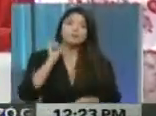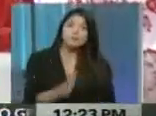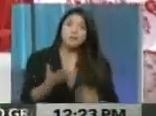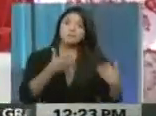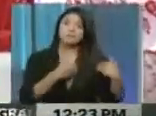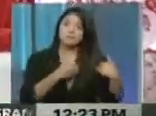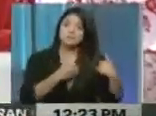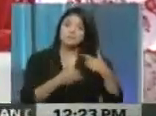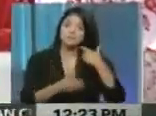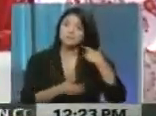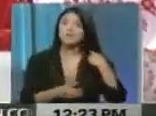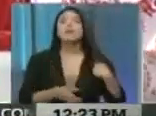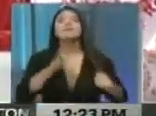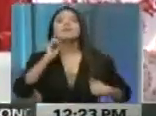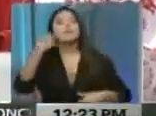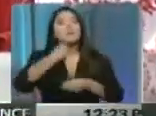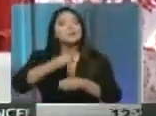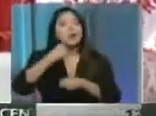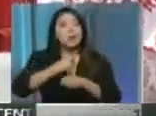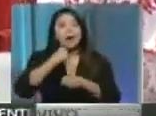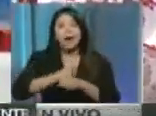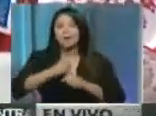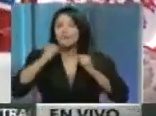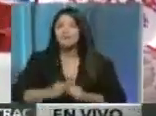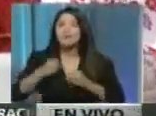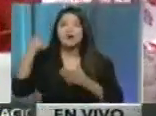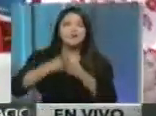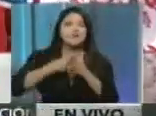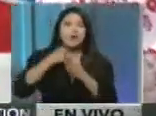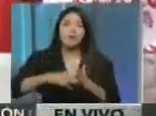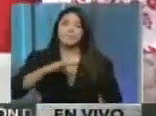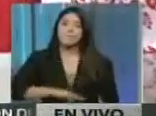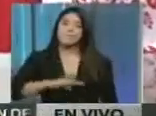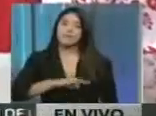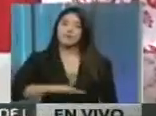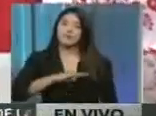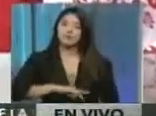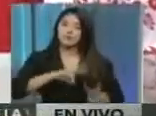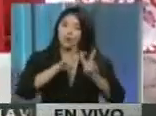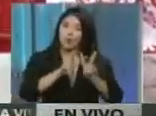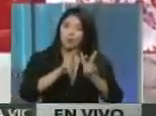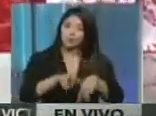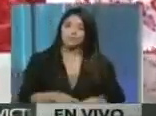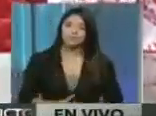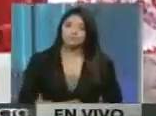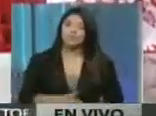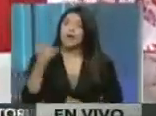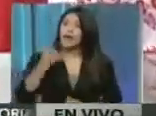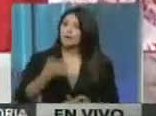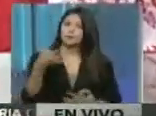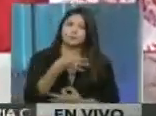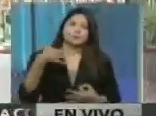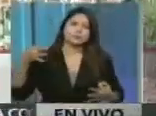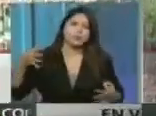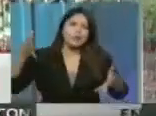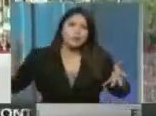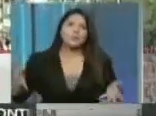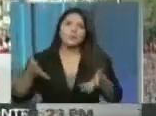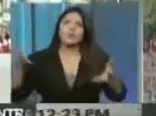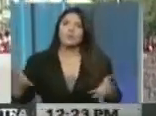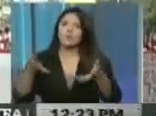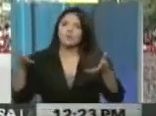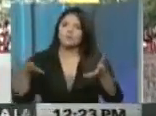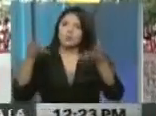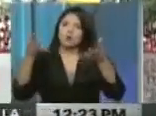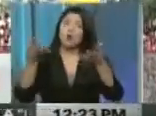corresponde trabajar duro para que la gran misión Vivienda Venezuela tenga un tremendo reimpulso